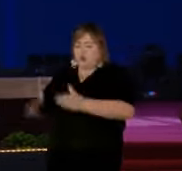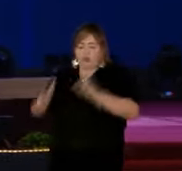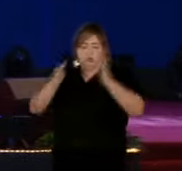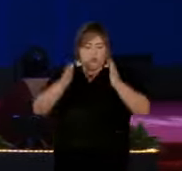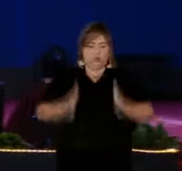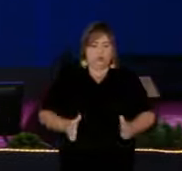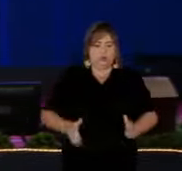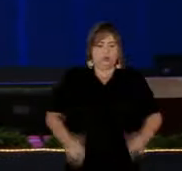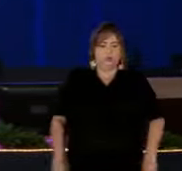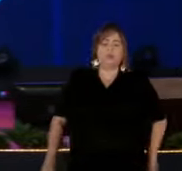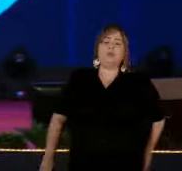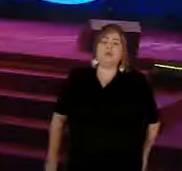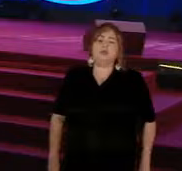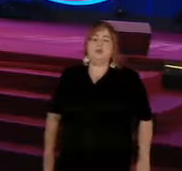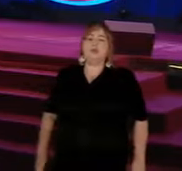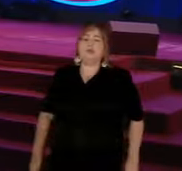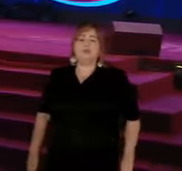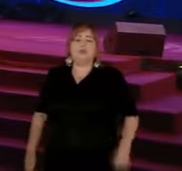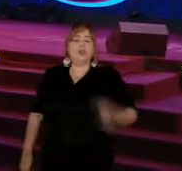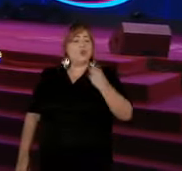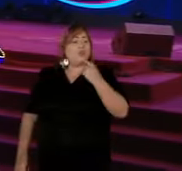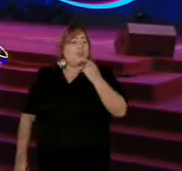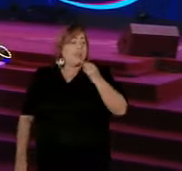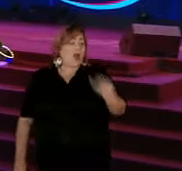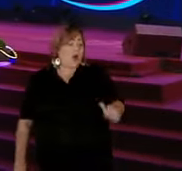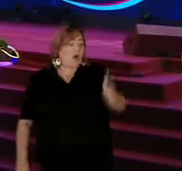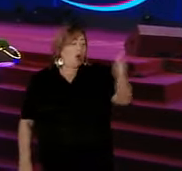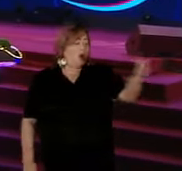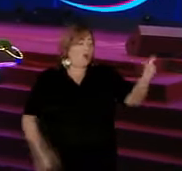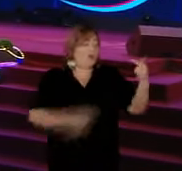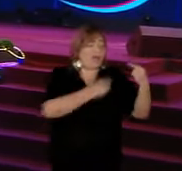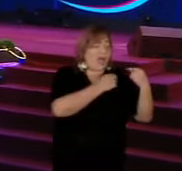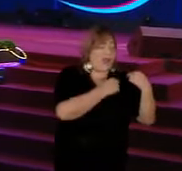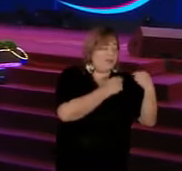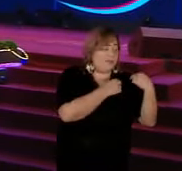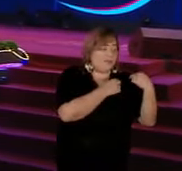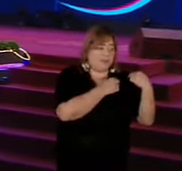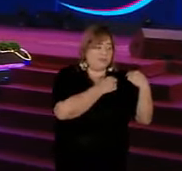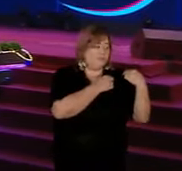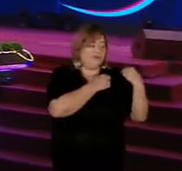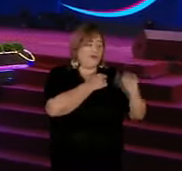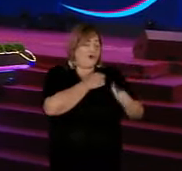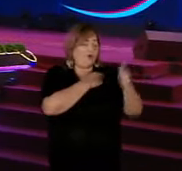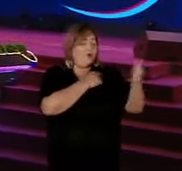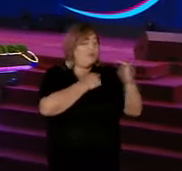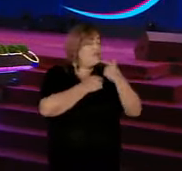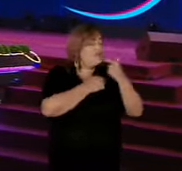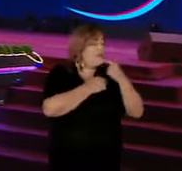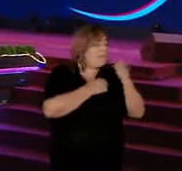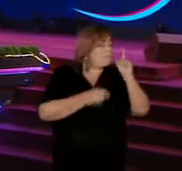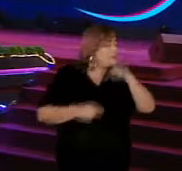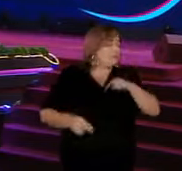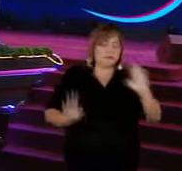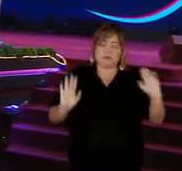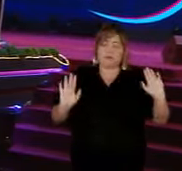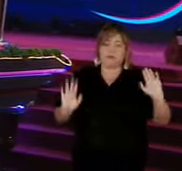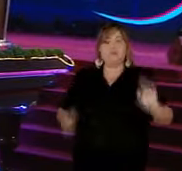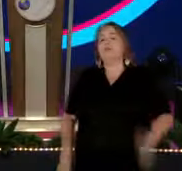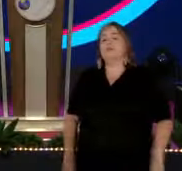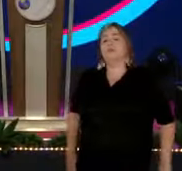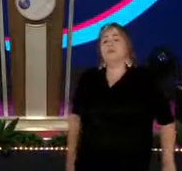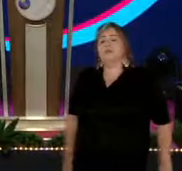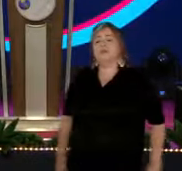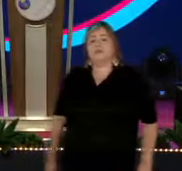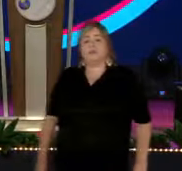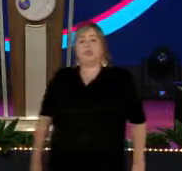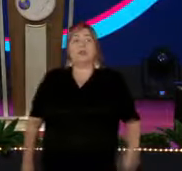No sea injusto. No le atribuya a otros cosas que no son verdad. Sea justo. Siga, siga, rapidito.